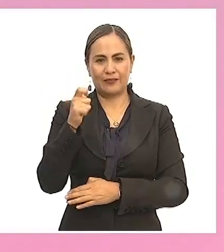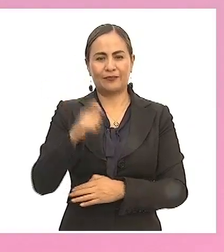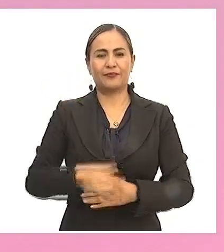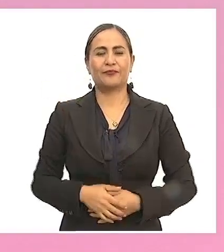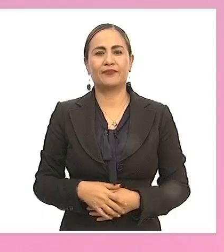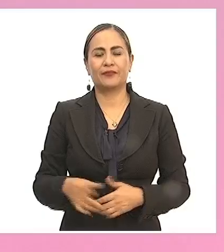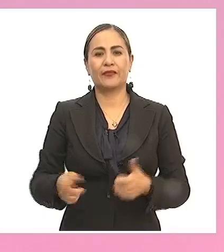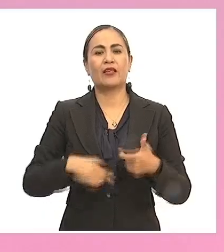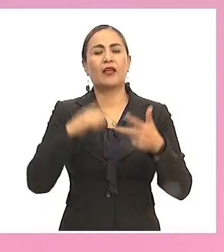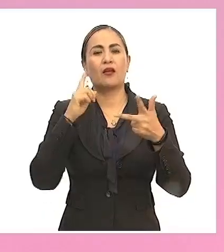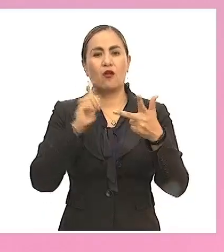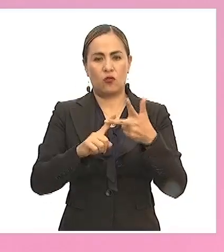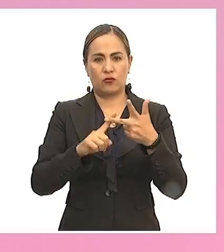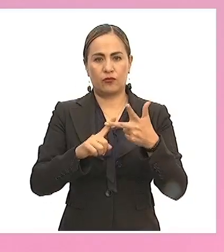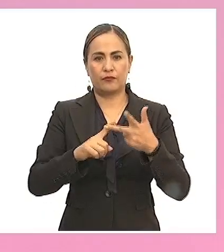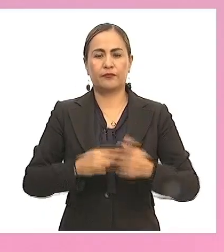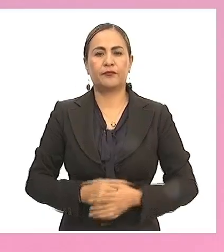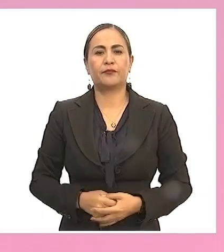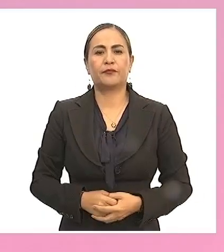8.